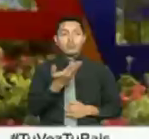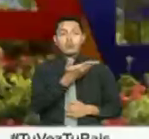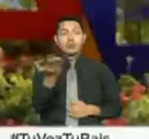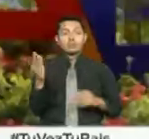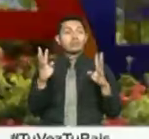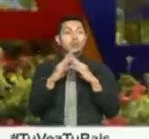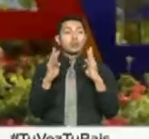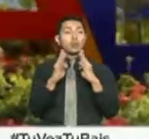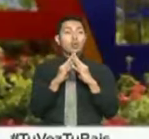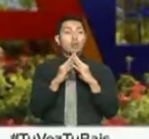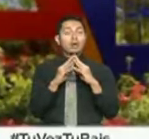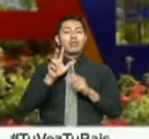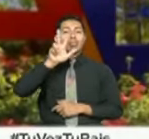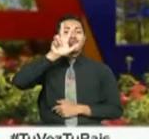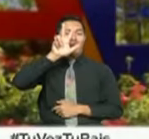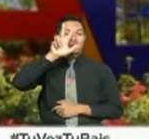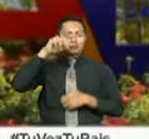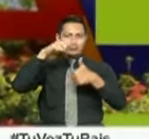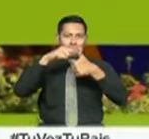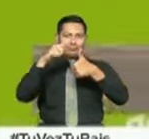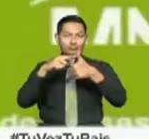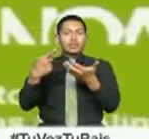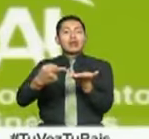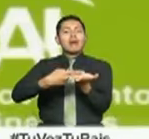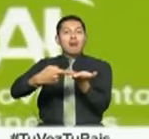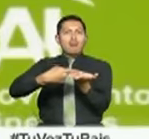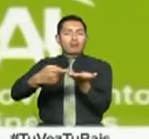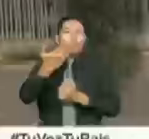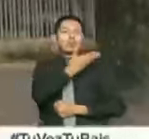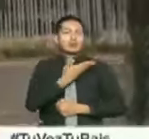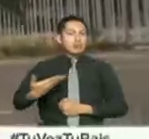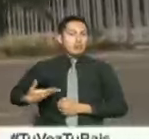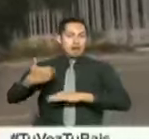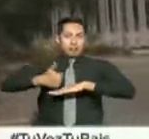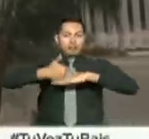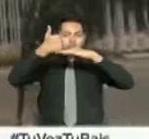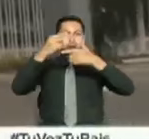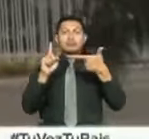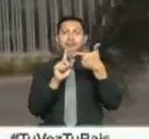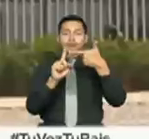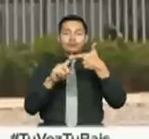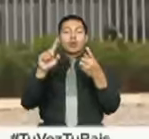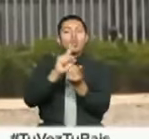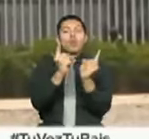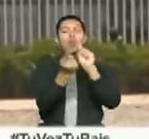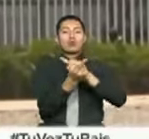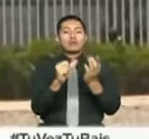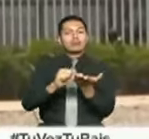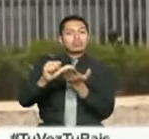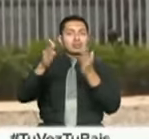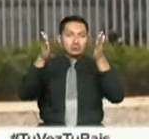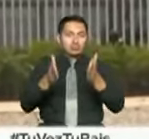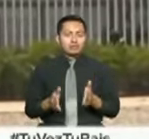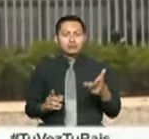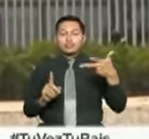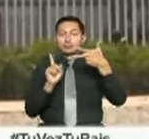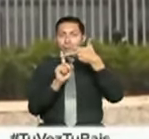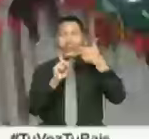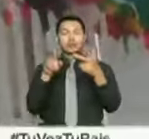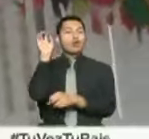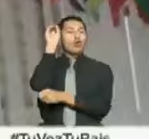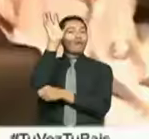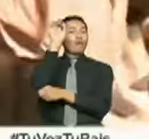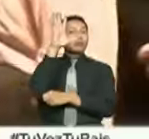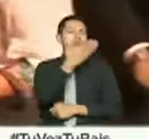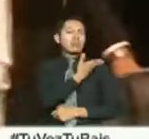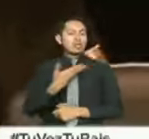se desarrollará en tres segmentos: reuniones de altos funcionarios, encuentros de ministros de exteriores y conferencias de jefes de Estado y